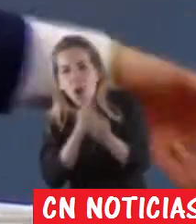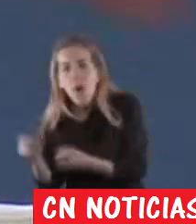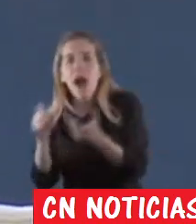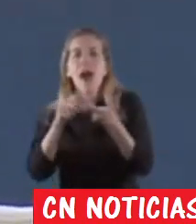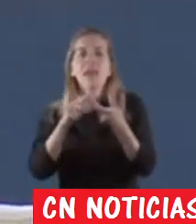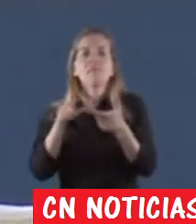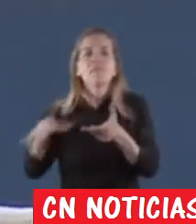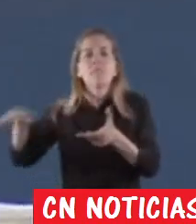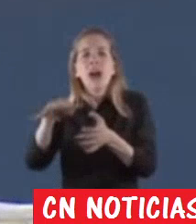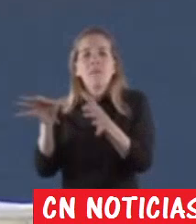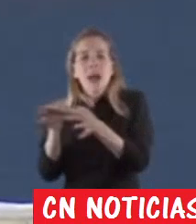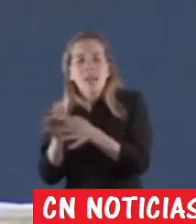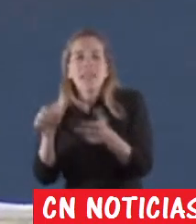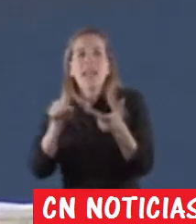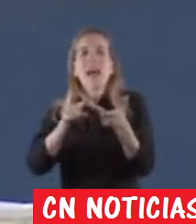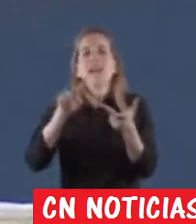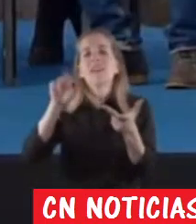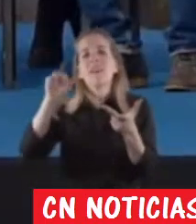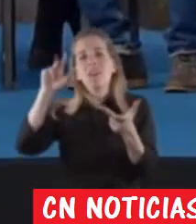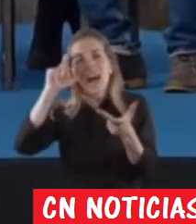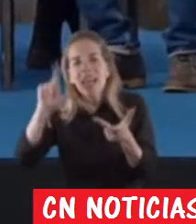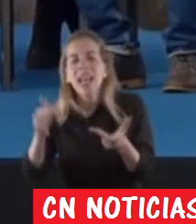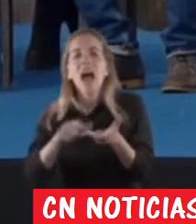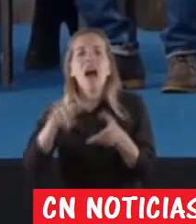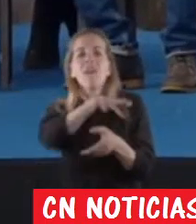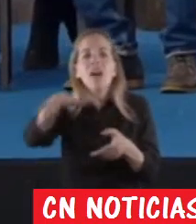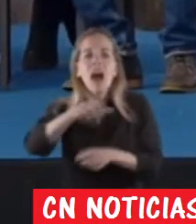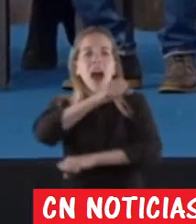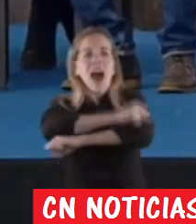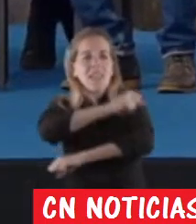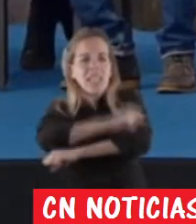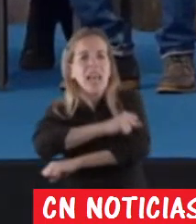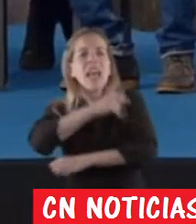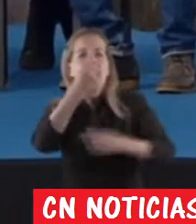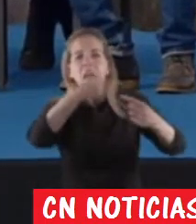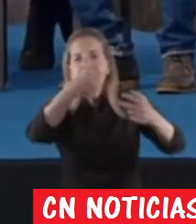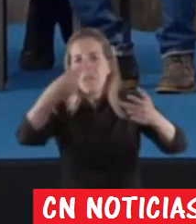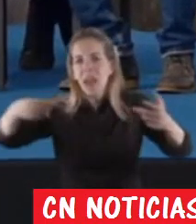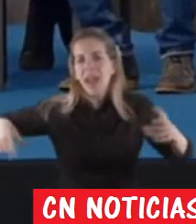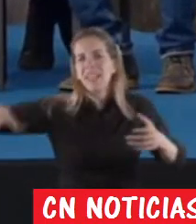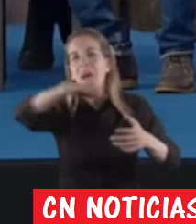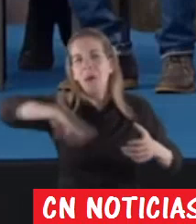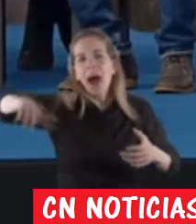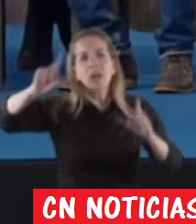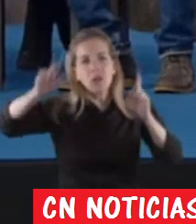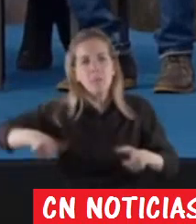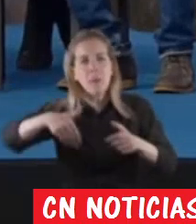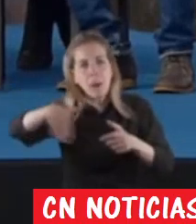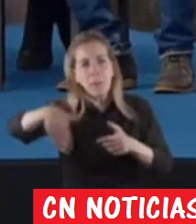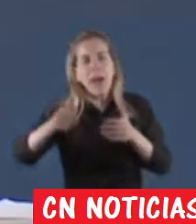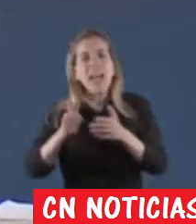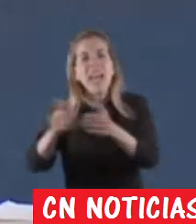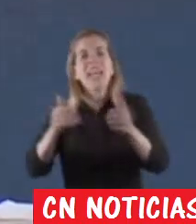de Malvinas Argentinas, de Florencio Varela, de Avellaneda, de Quilmes Dije, de Merlo y de